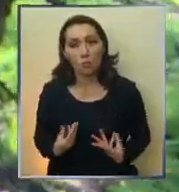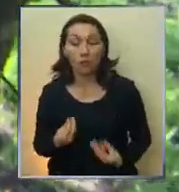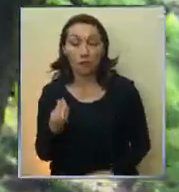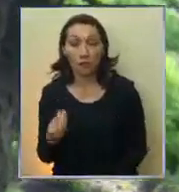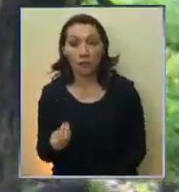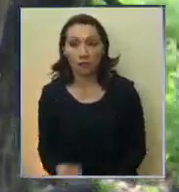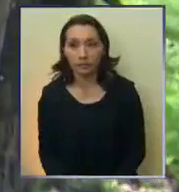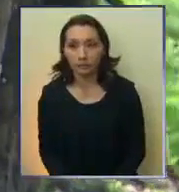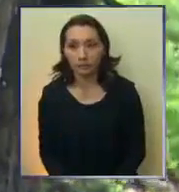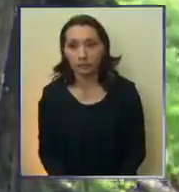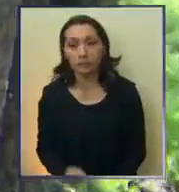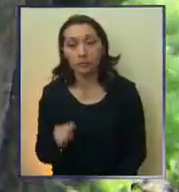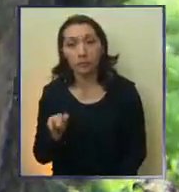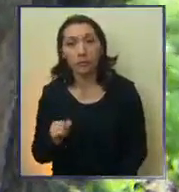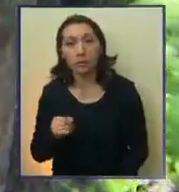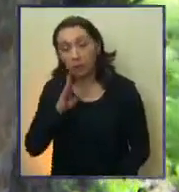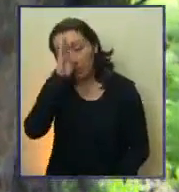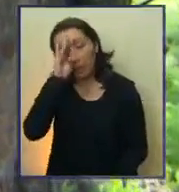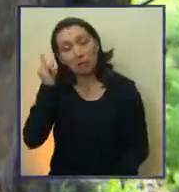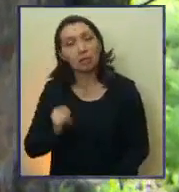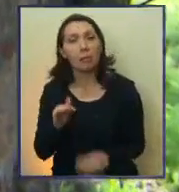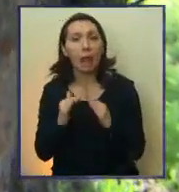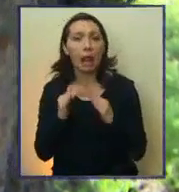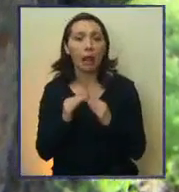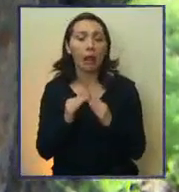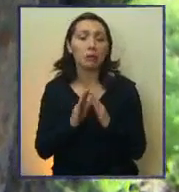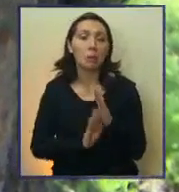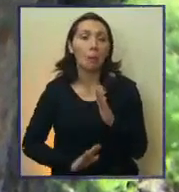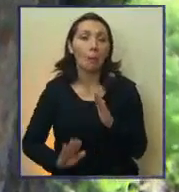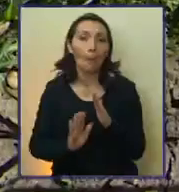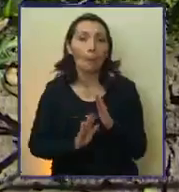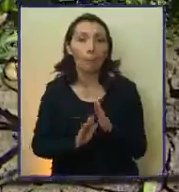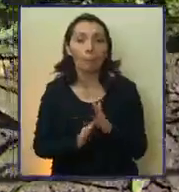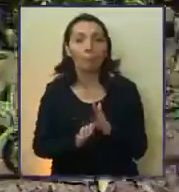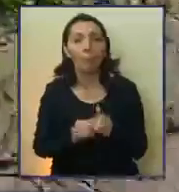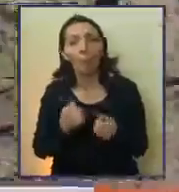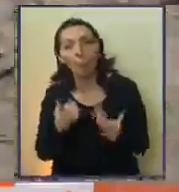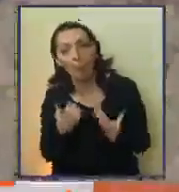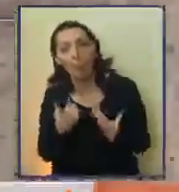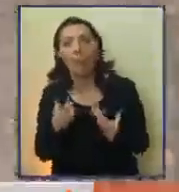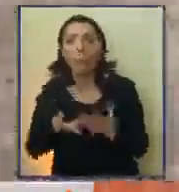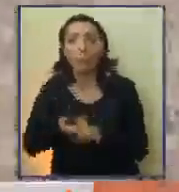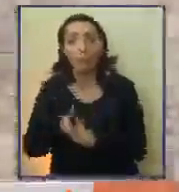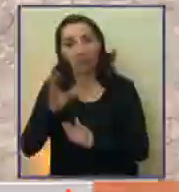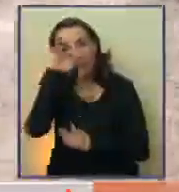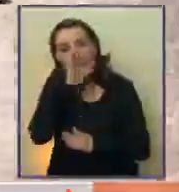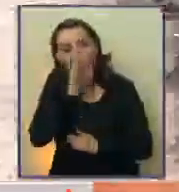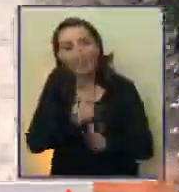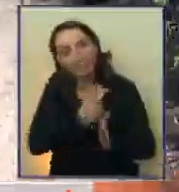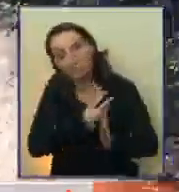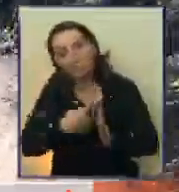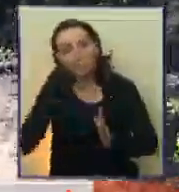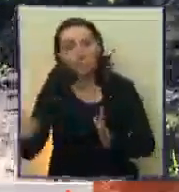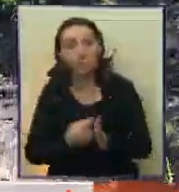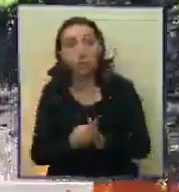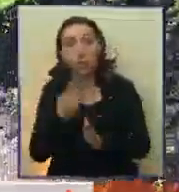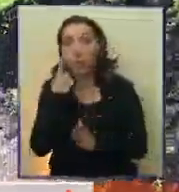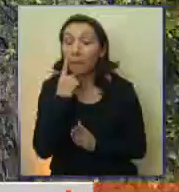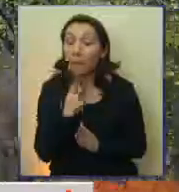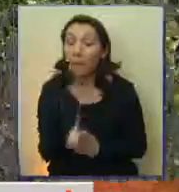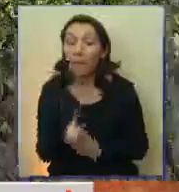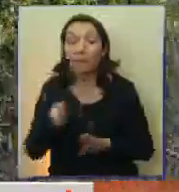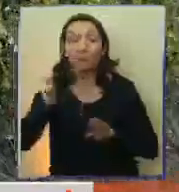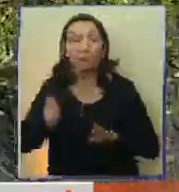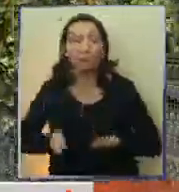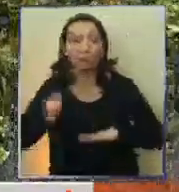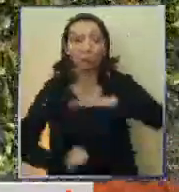y se mueve un poco en la casa un paseo que podrían seguir haciendo si no fuera por el fallo